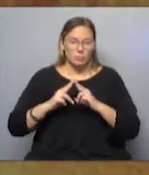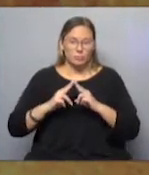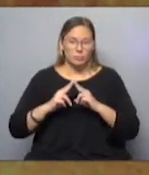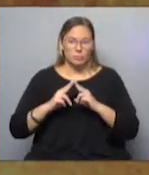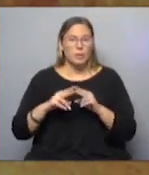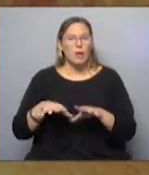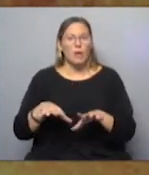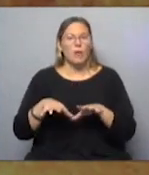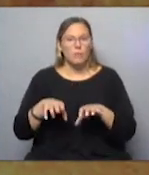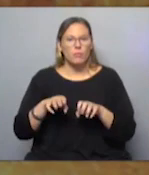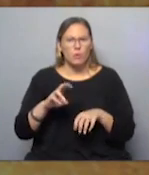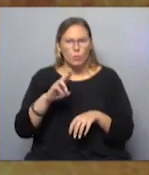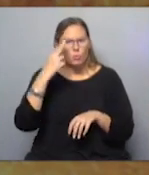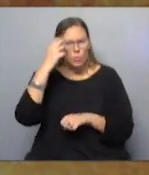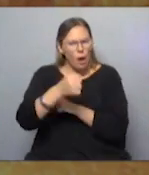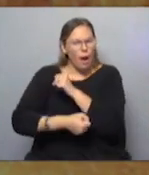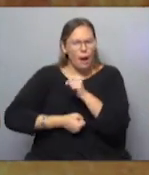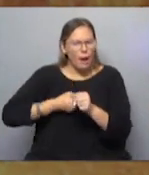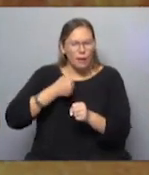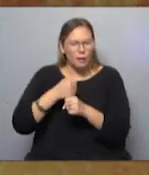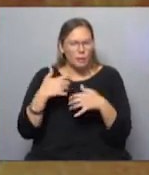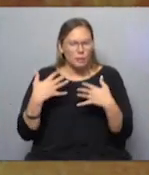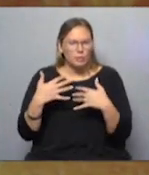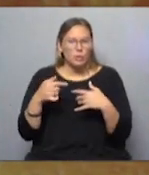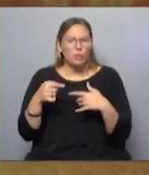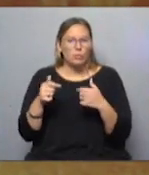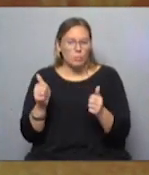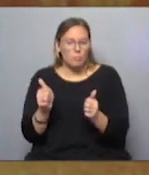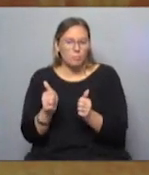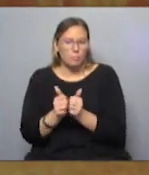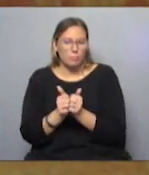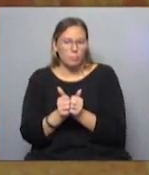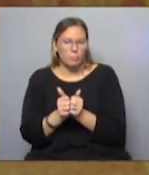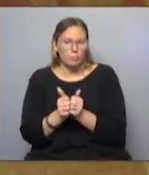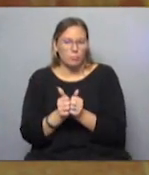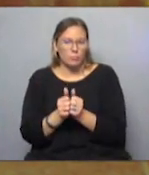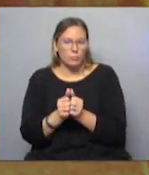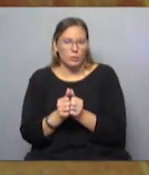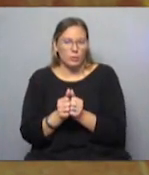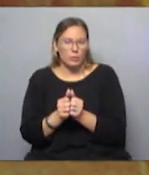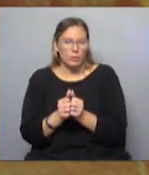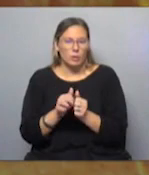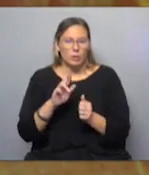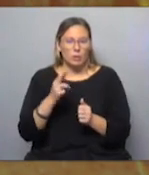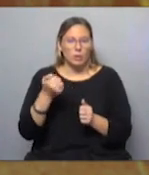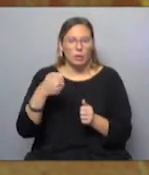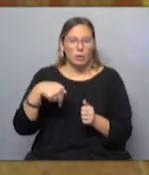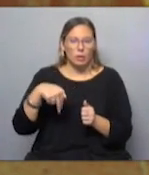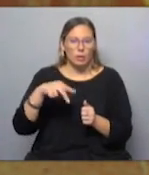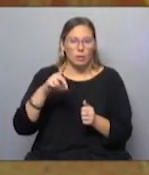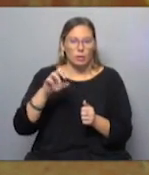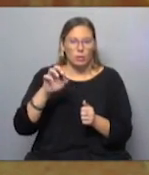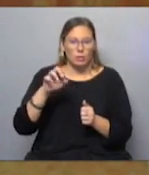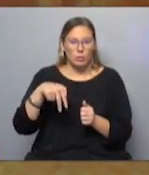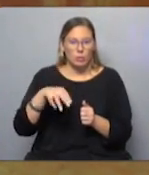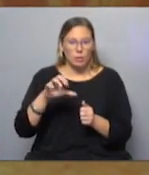vivió mucho tiempo en uruguay y que fue pareja de el vasco random ea que era